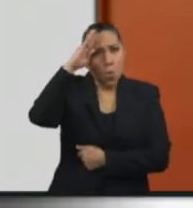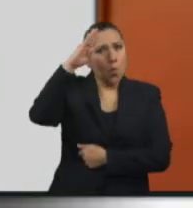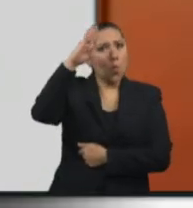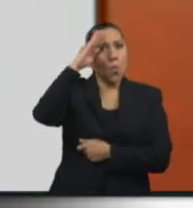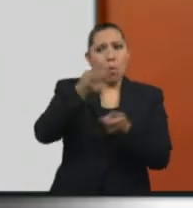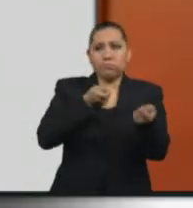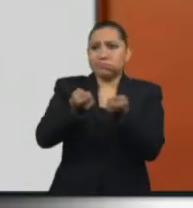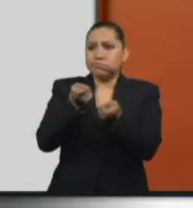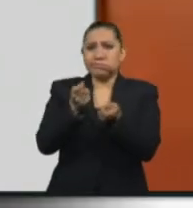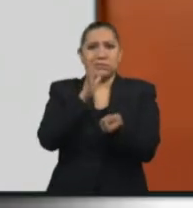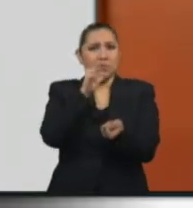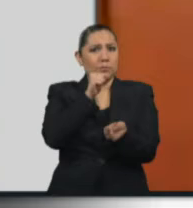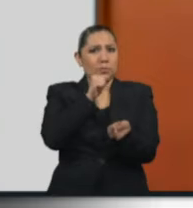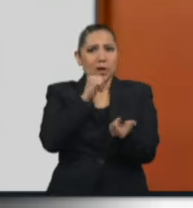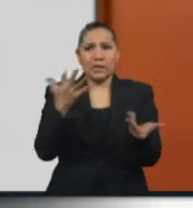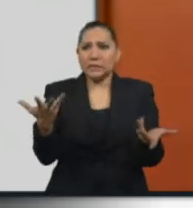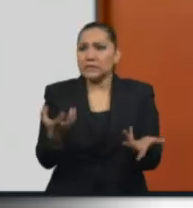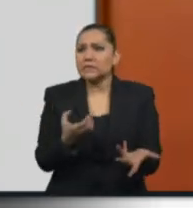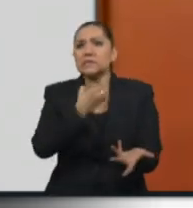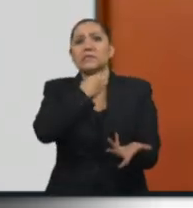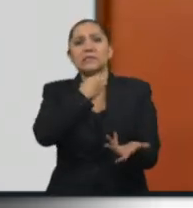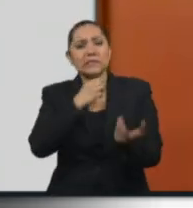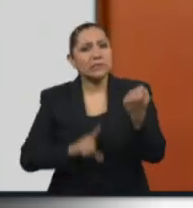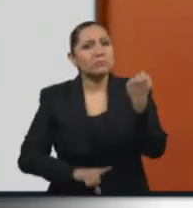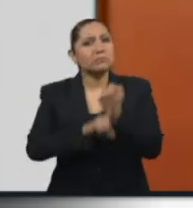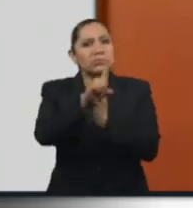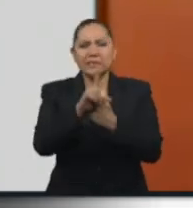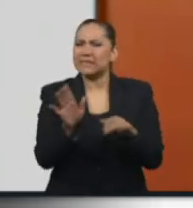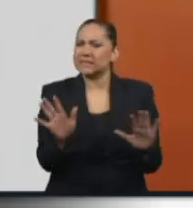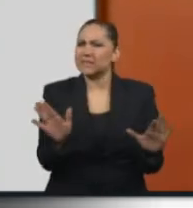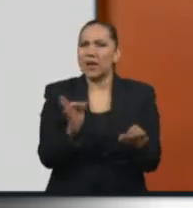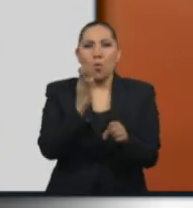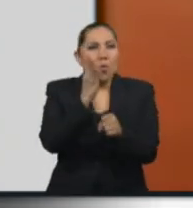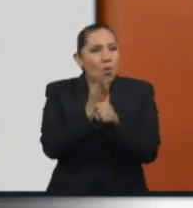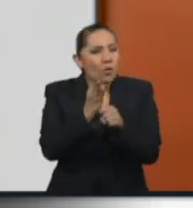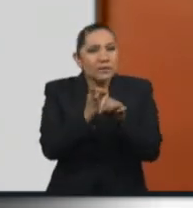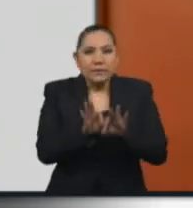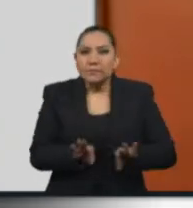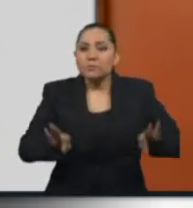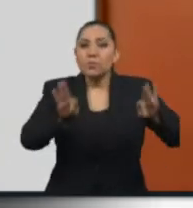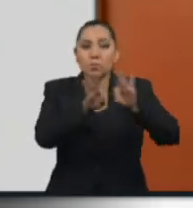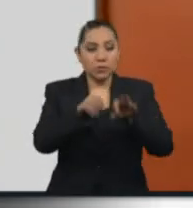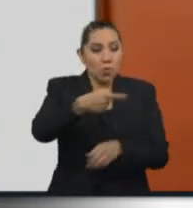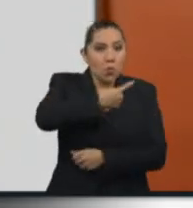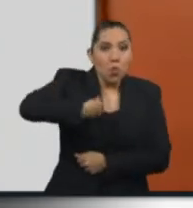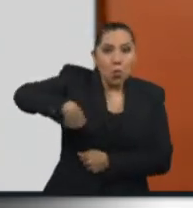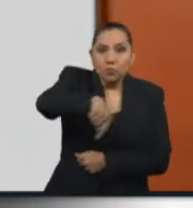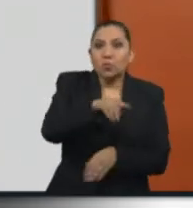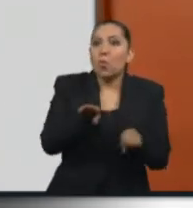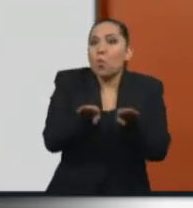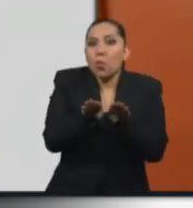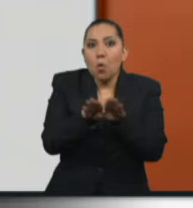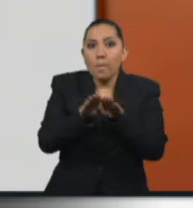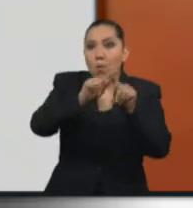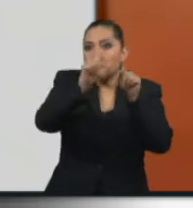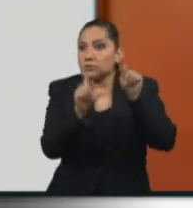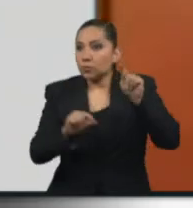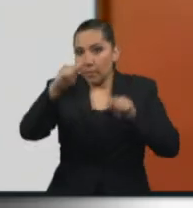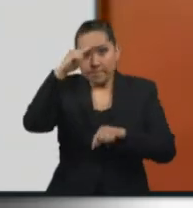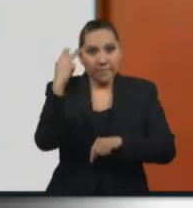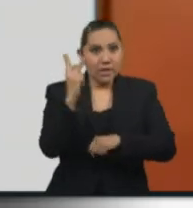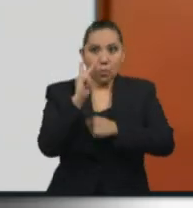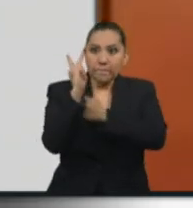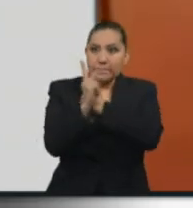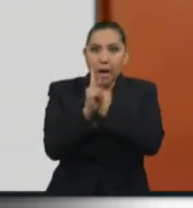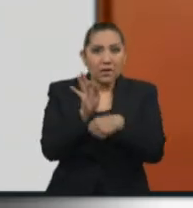debemos entender que el mejor servicio que podemos hacer a nuestro país es quedarnos en casa. Debemos entender que